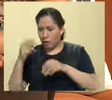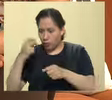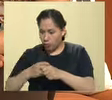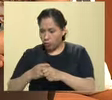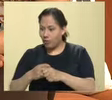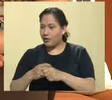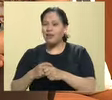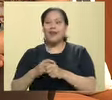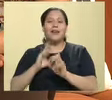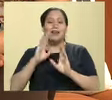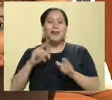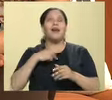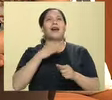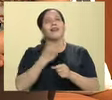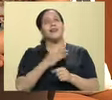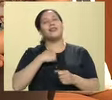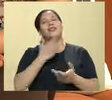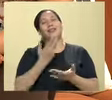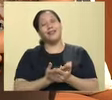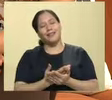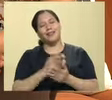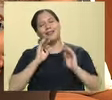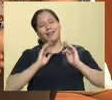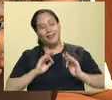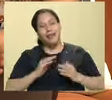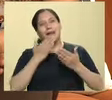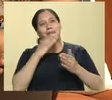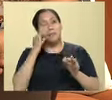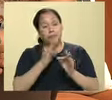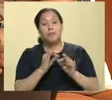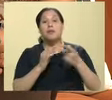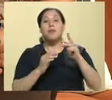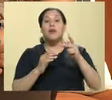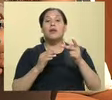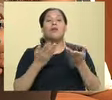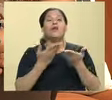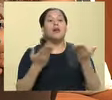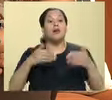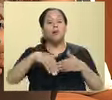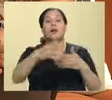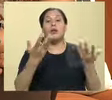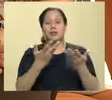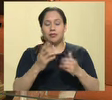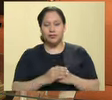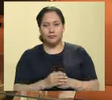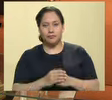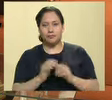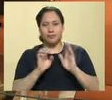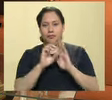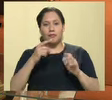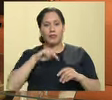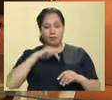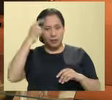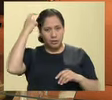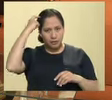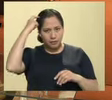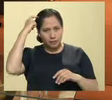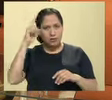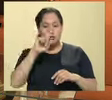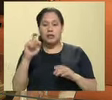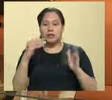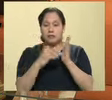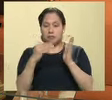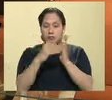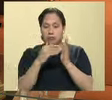tienes un intervalo de recuperación, hay placer, hay satisfacción, sí, pero ¿para dónde vas? No puede ser que el cerebro humano, 100 mil millones